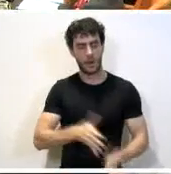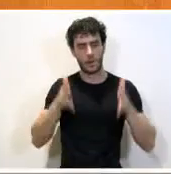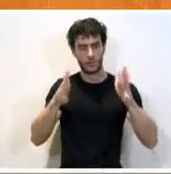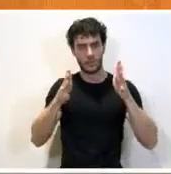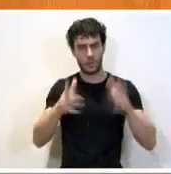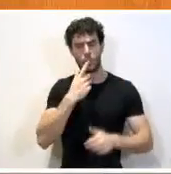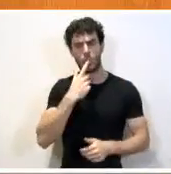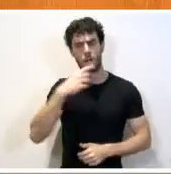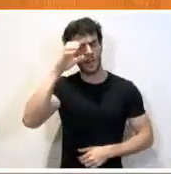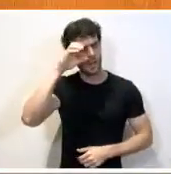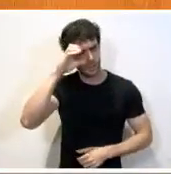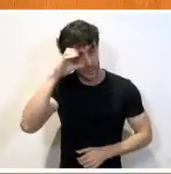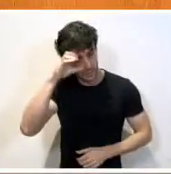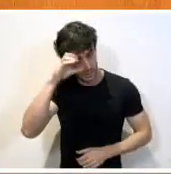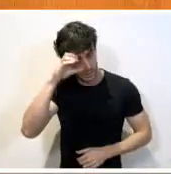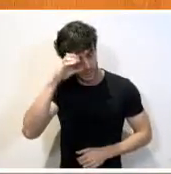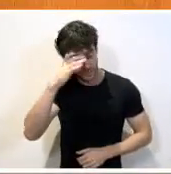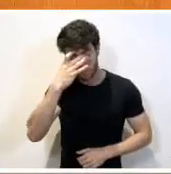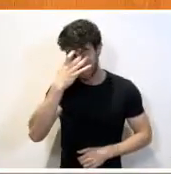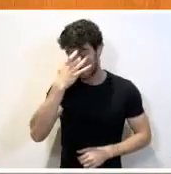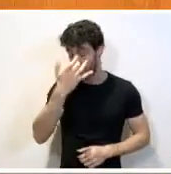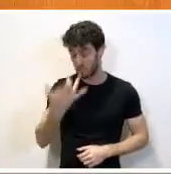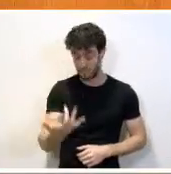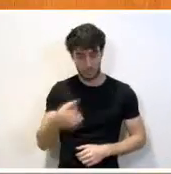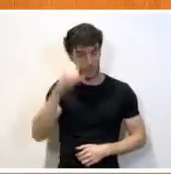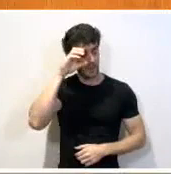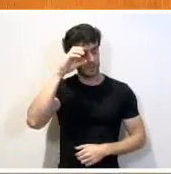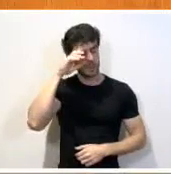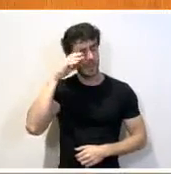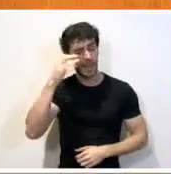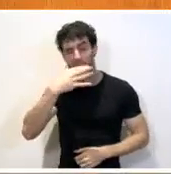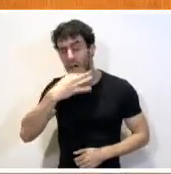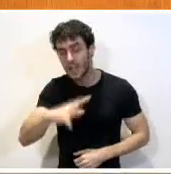que escuchan. Debe usted concretar a quién escuchan.